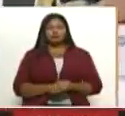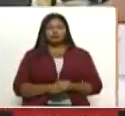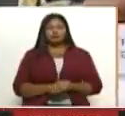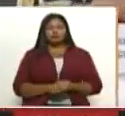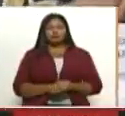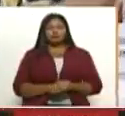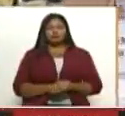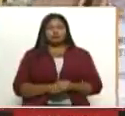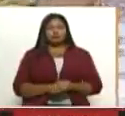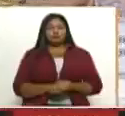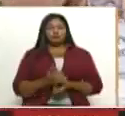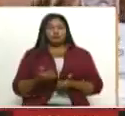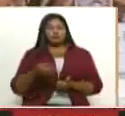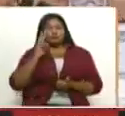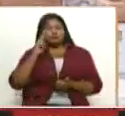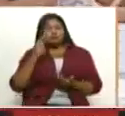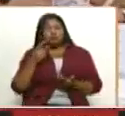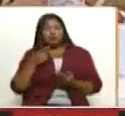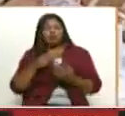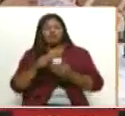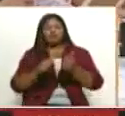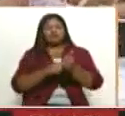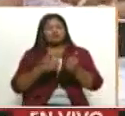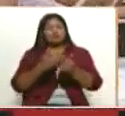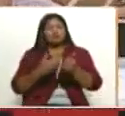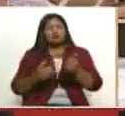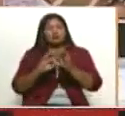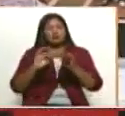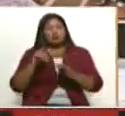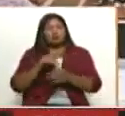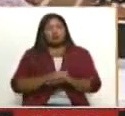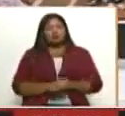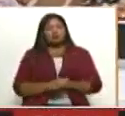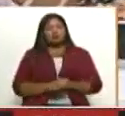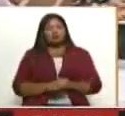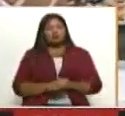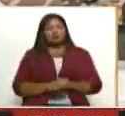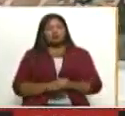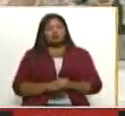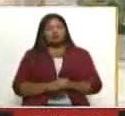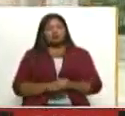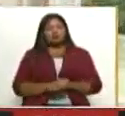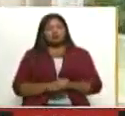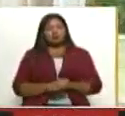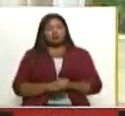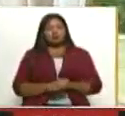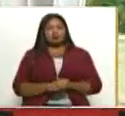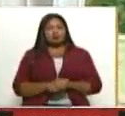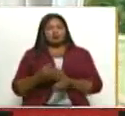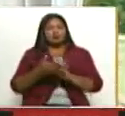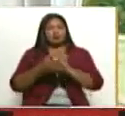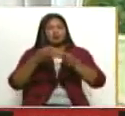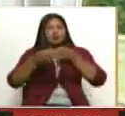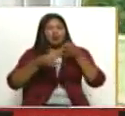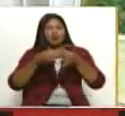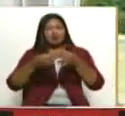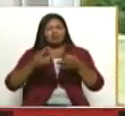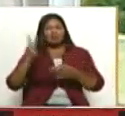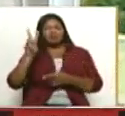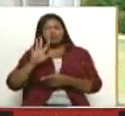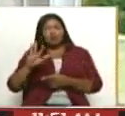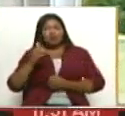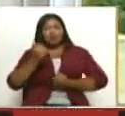Bien, acabamos de escuchar la intervención de la vicepresidenta de esta manera, de la República, la doctora Delcy Rodríguez. Hay que destacar, ha dicho, Venezuela apoya en